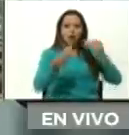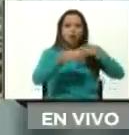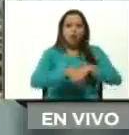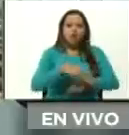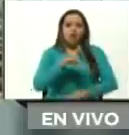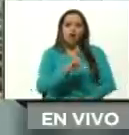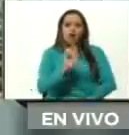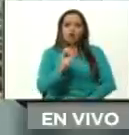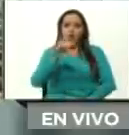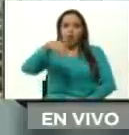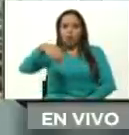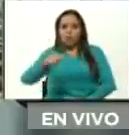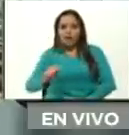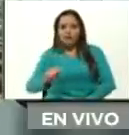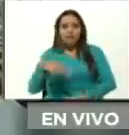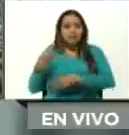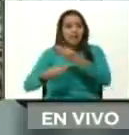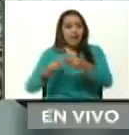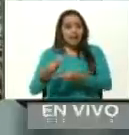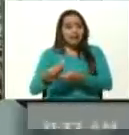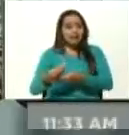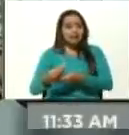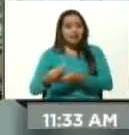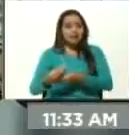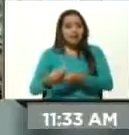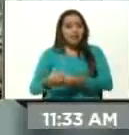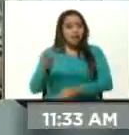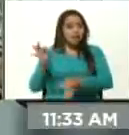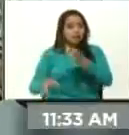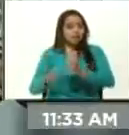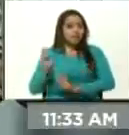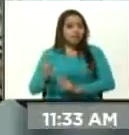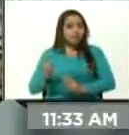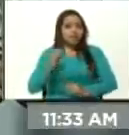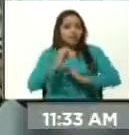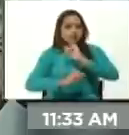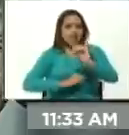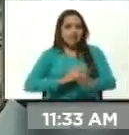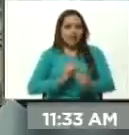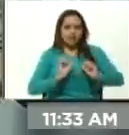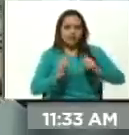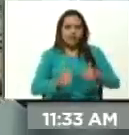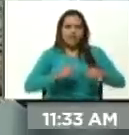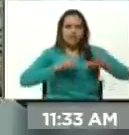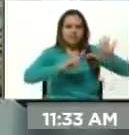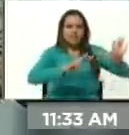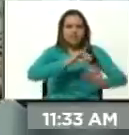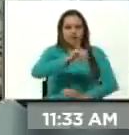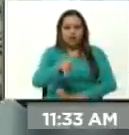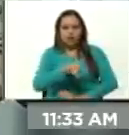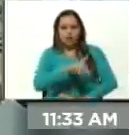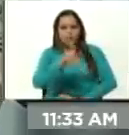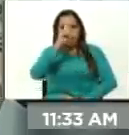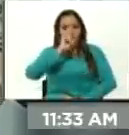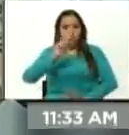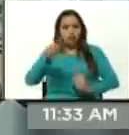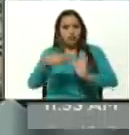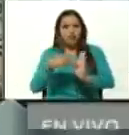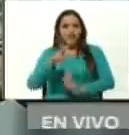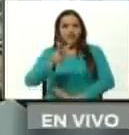que establece la Corte Penal Internacional desde el 7 de julio del año